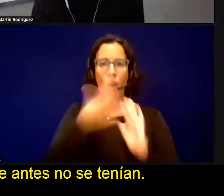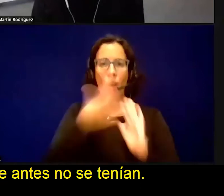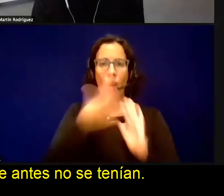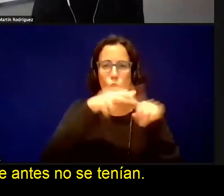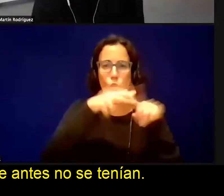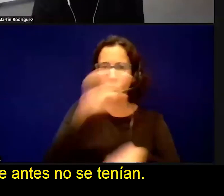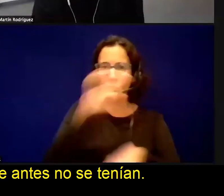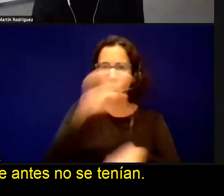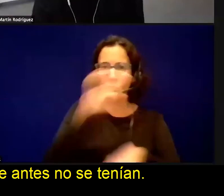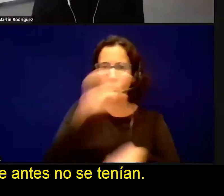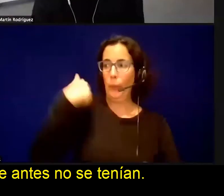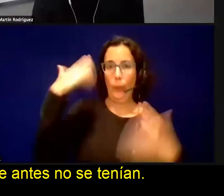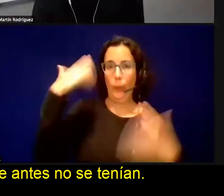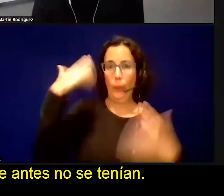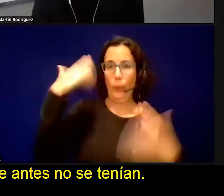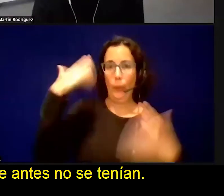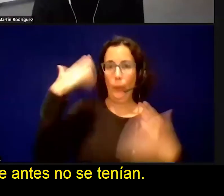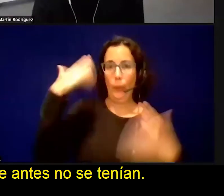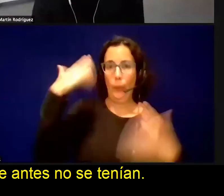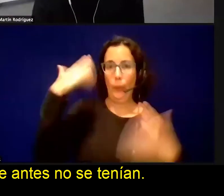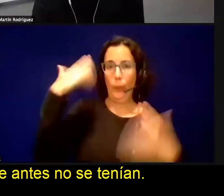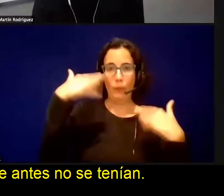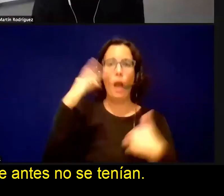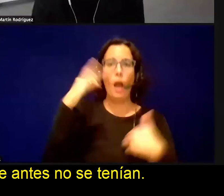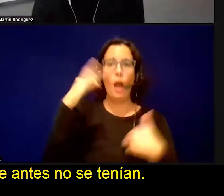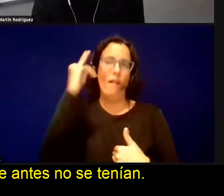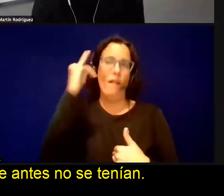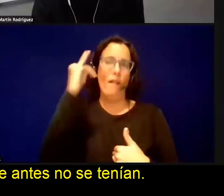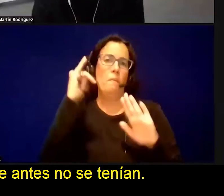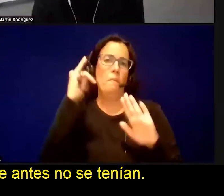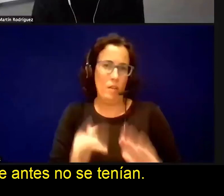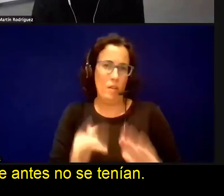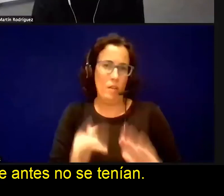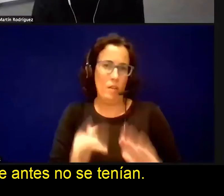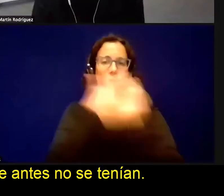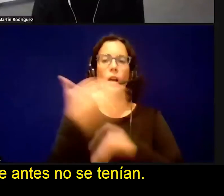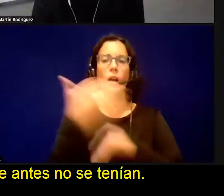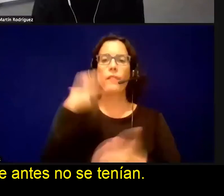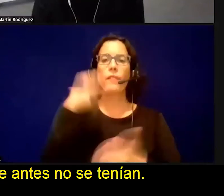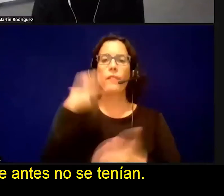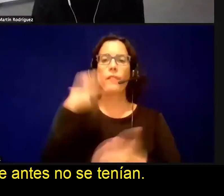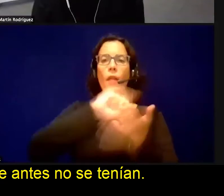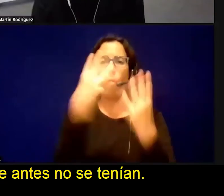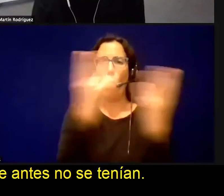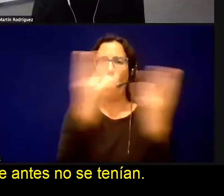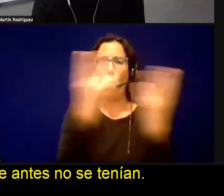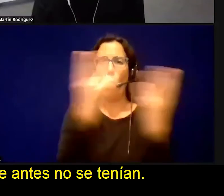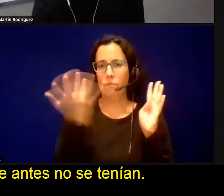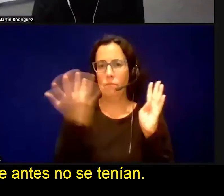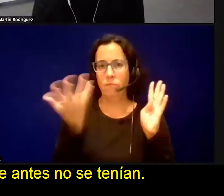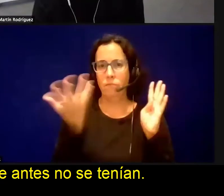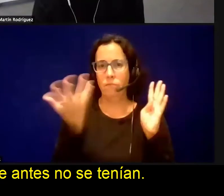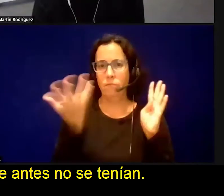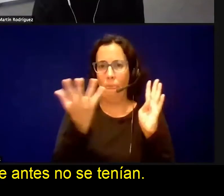tenía muy limitado, ¿no? Antes se planteaban las ciudades metidas dentro de una muralla con un foso con el que únicamente se podría acceder a